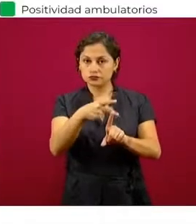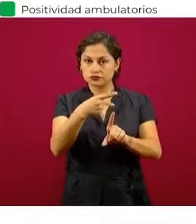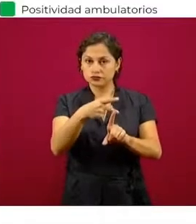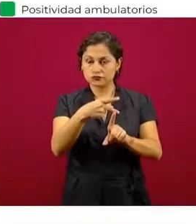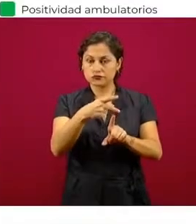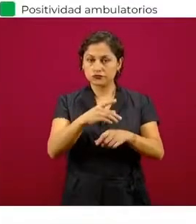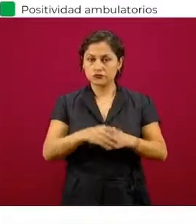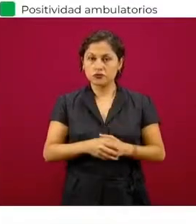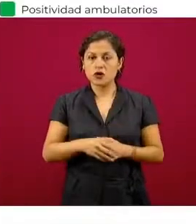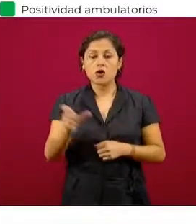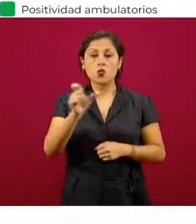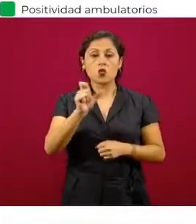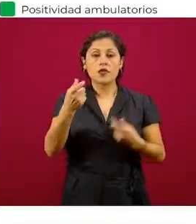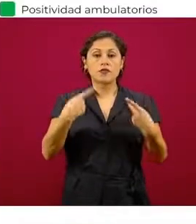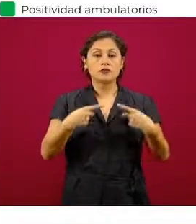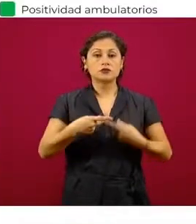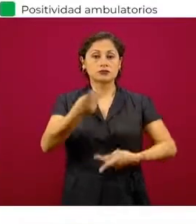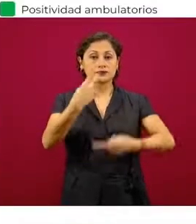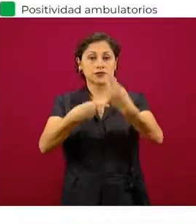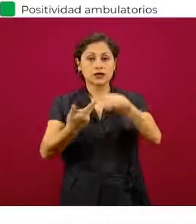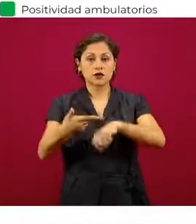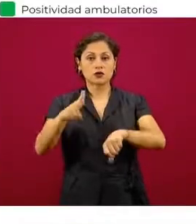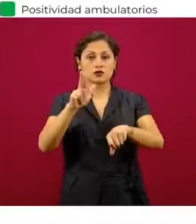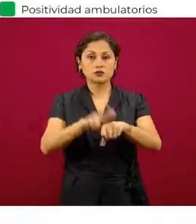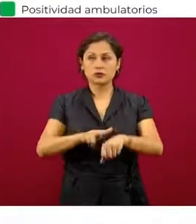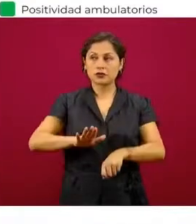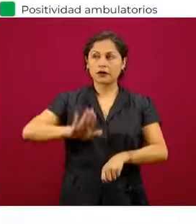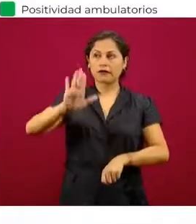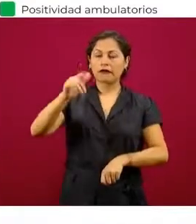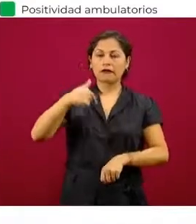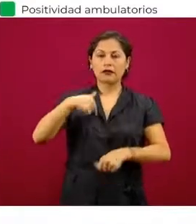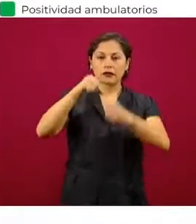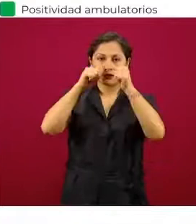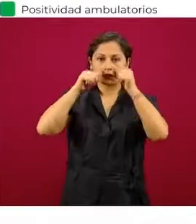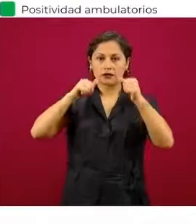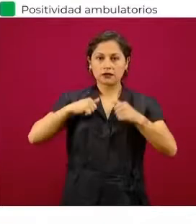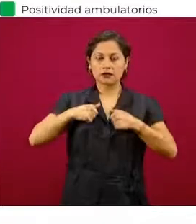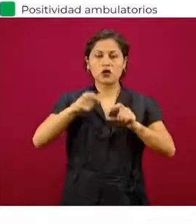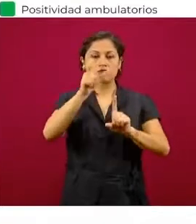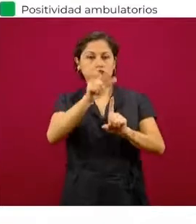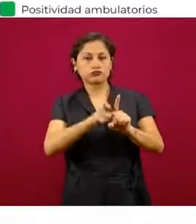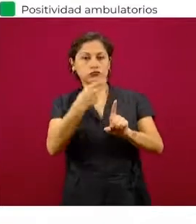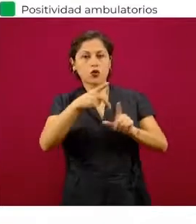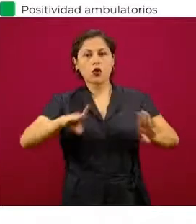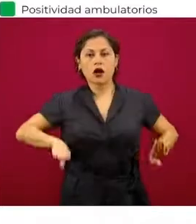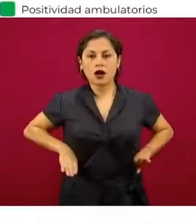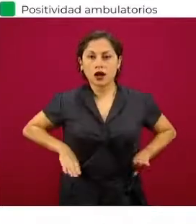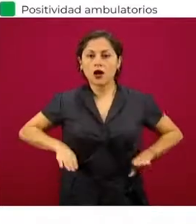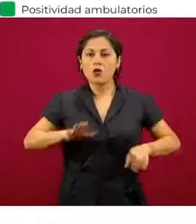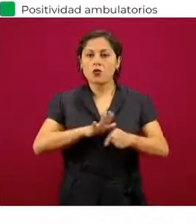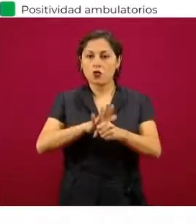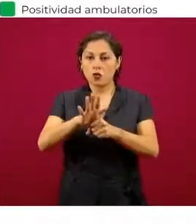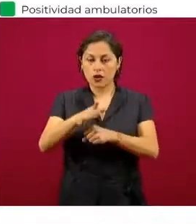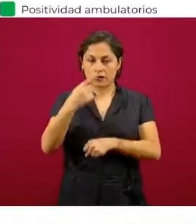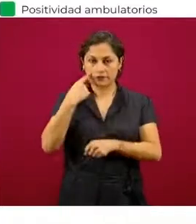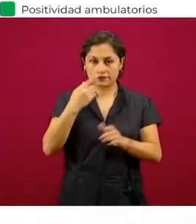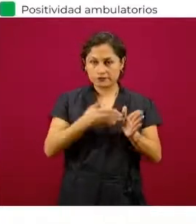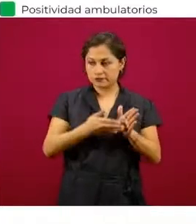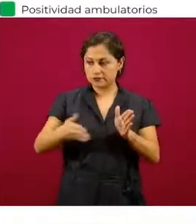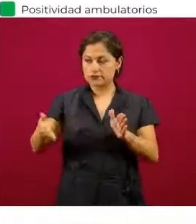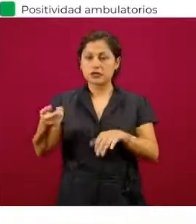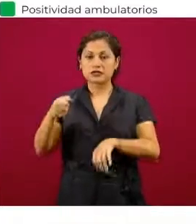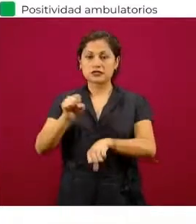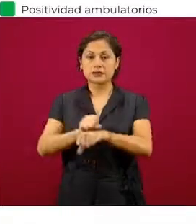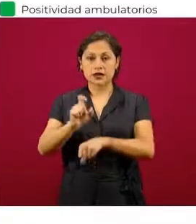personas cuando demandaron la atención. Y prácticamente aquí también una serie que podemos ver, sobre todo hasta la semana 24,